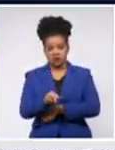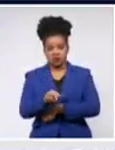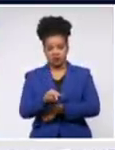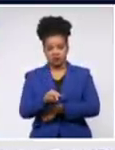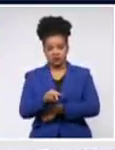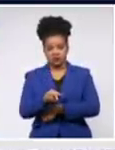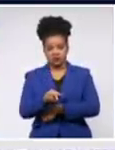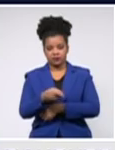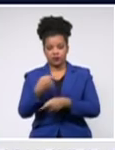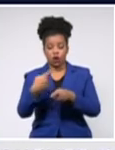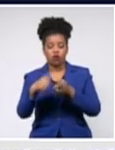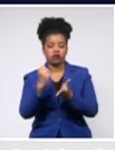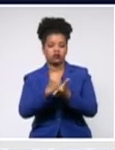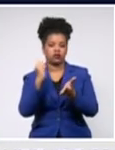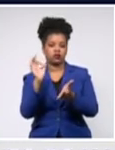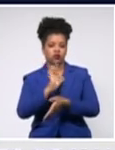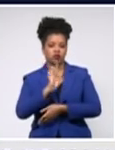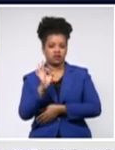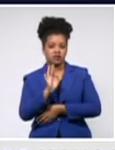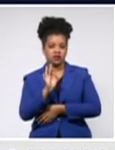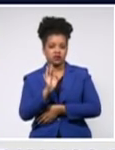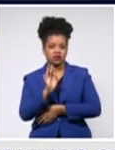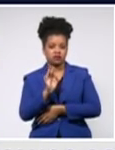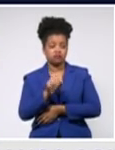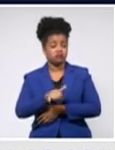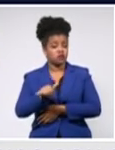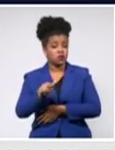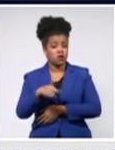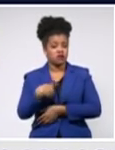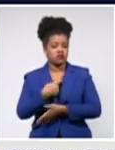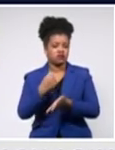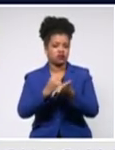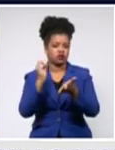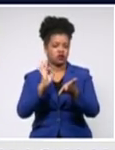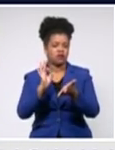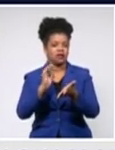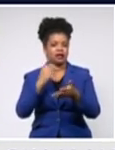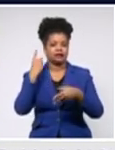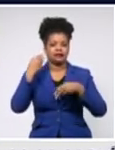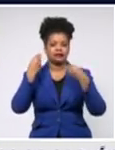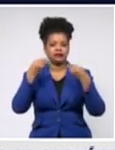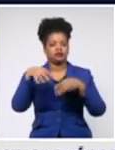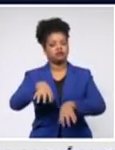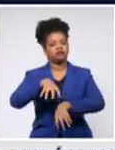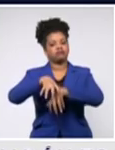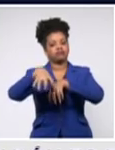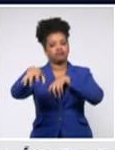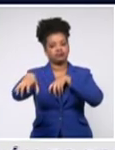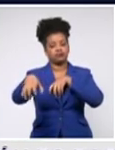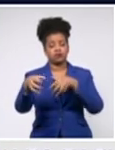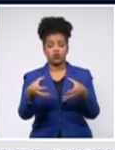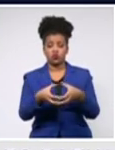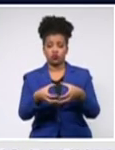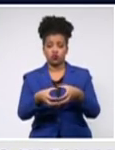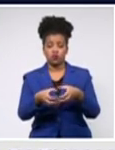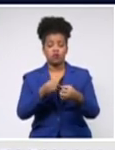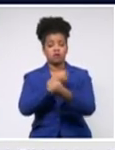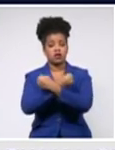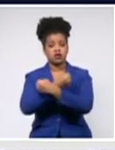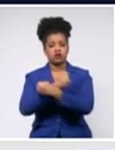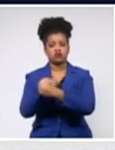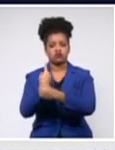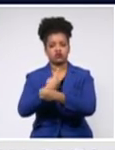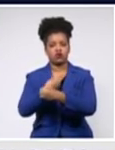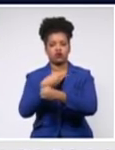para sospechosos. Acuérdense que esta también es un grupo de riesgo que se aísla,